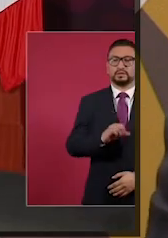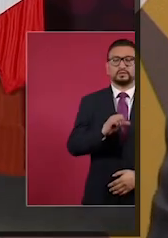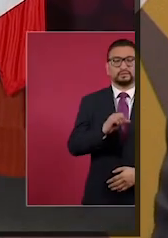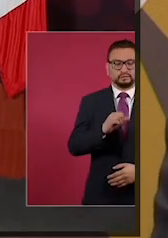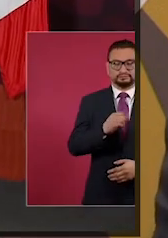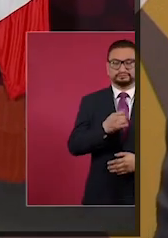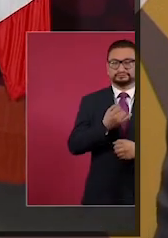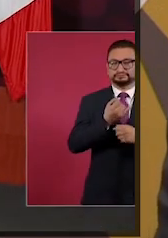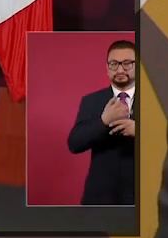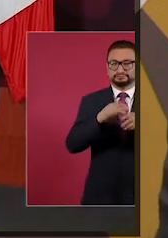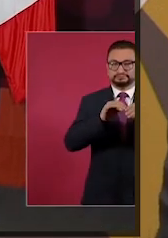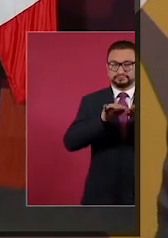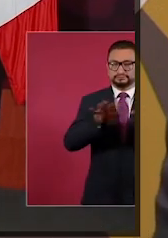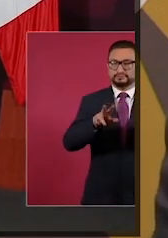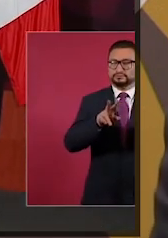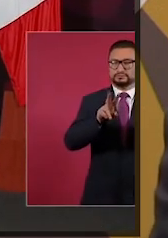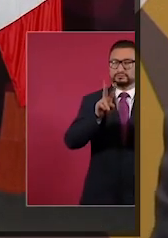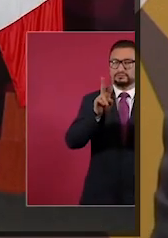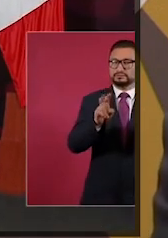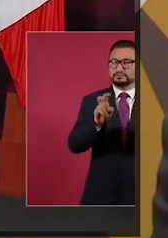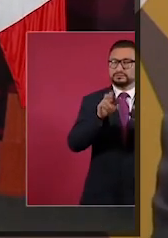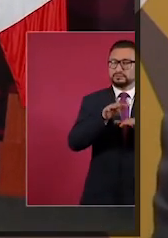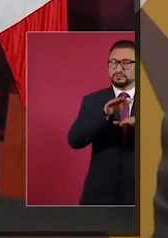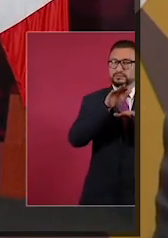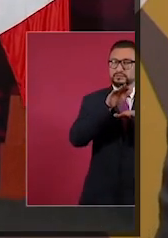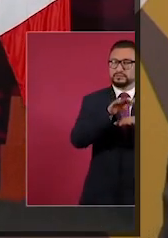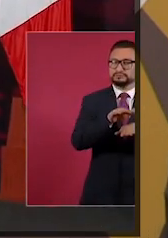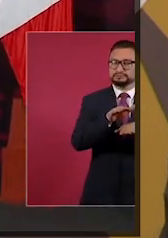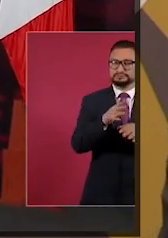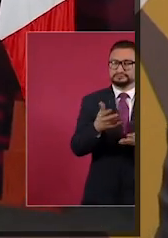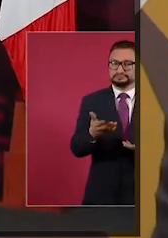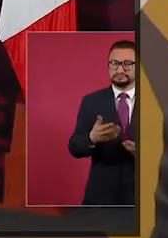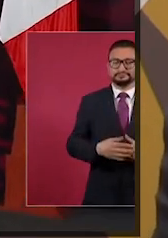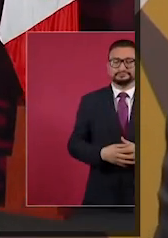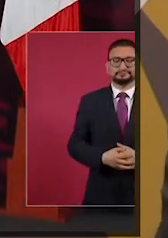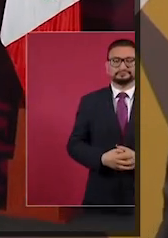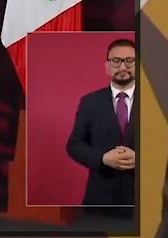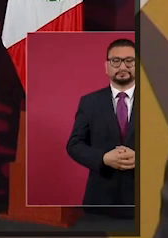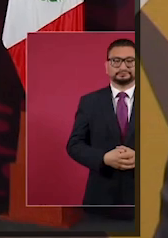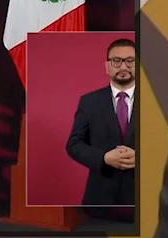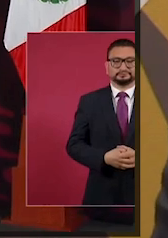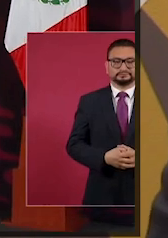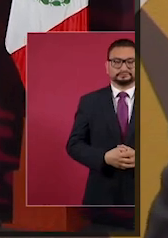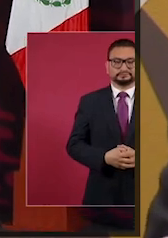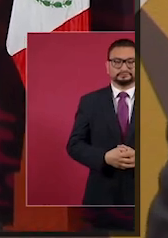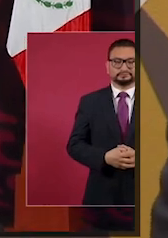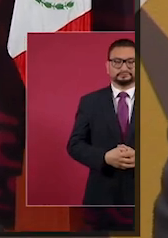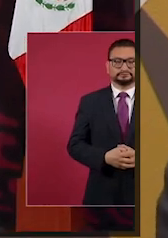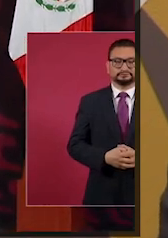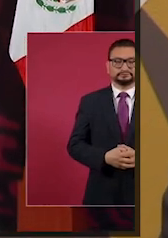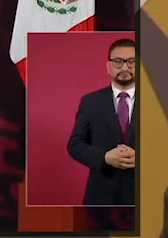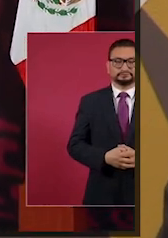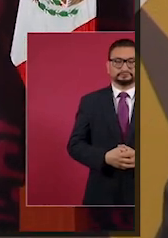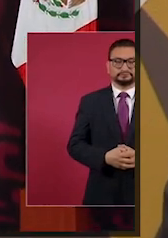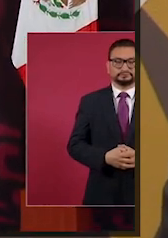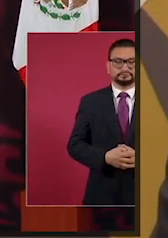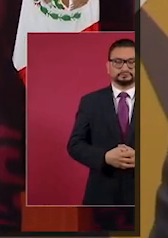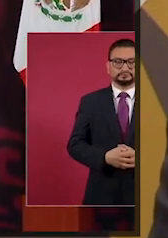una explicación previa y dice que es falso esas